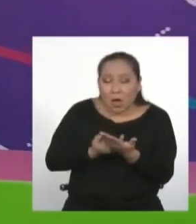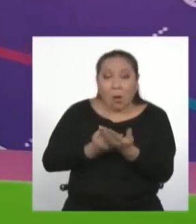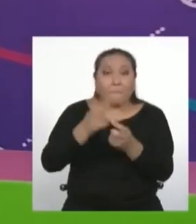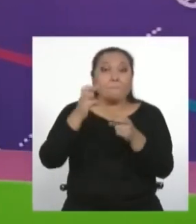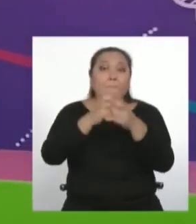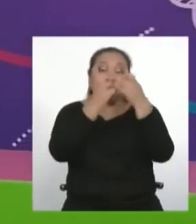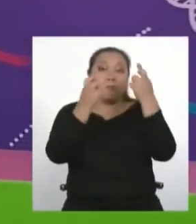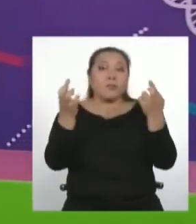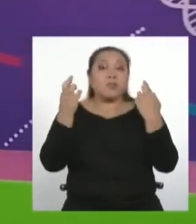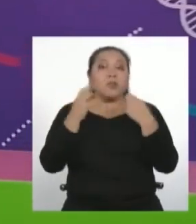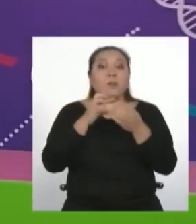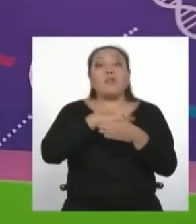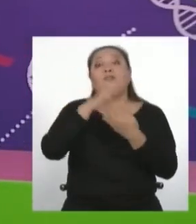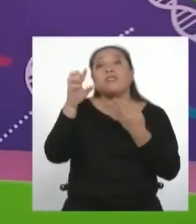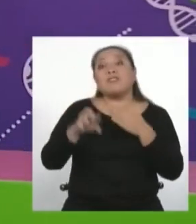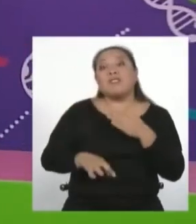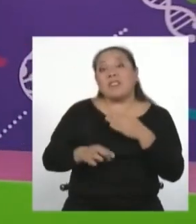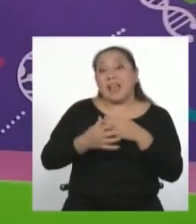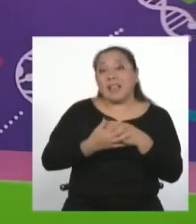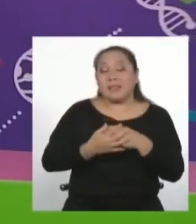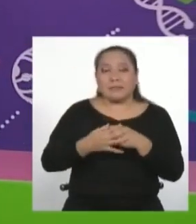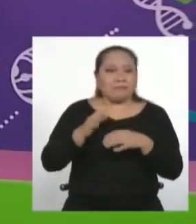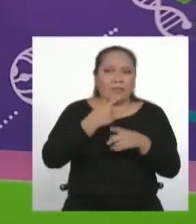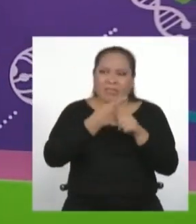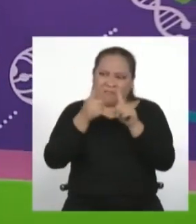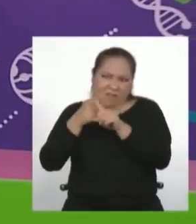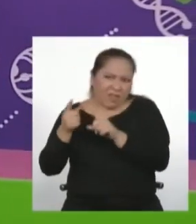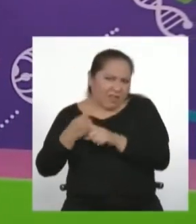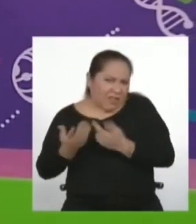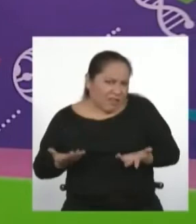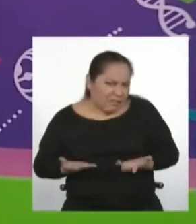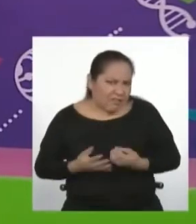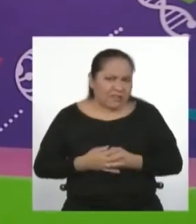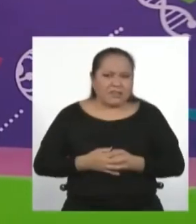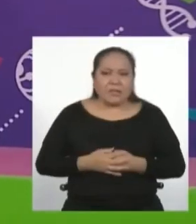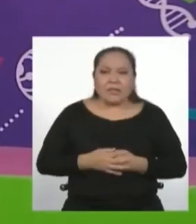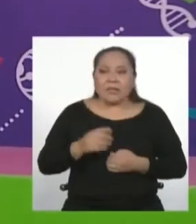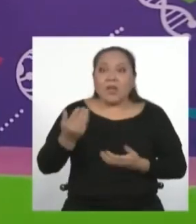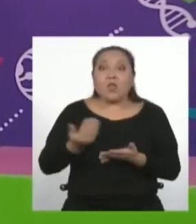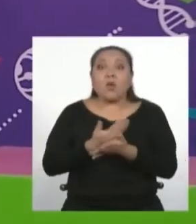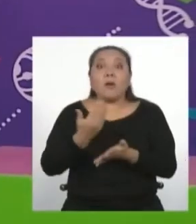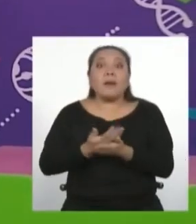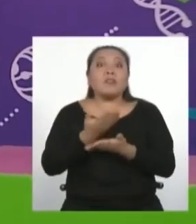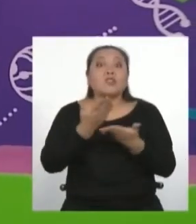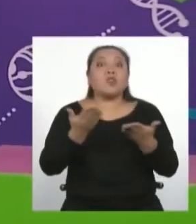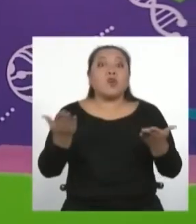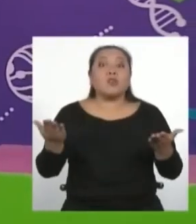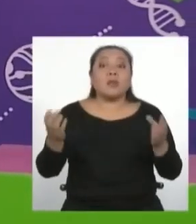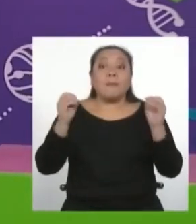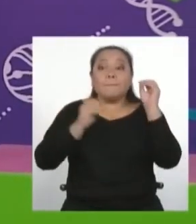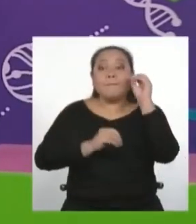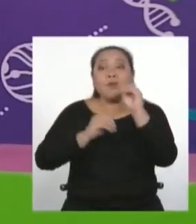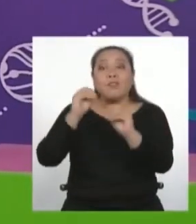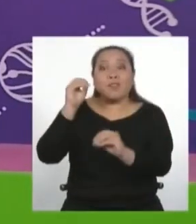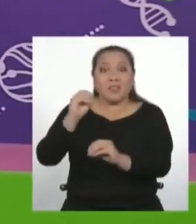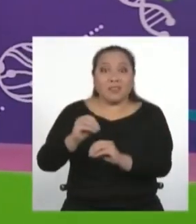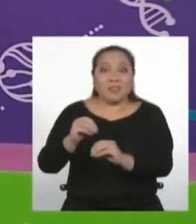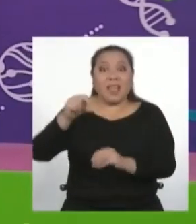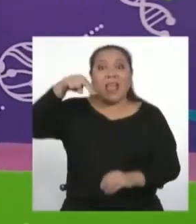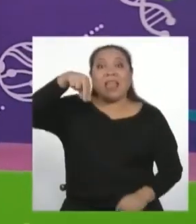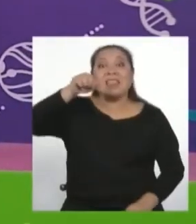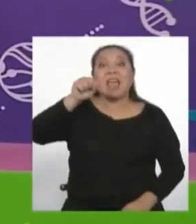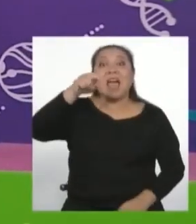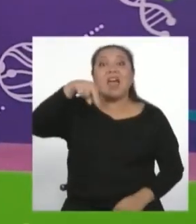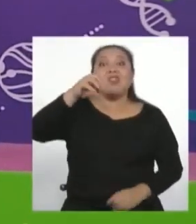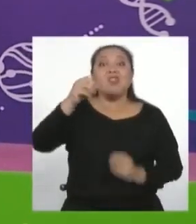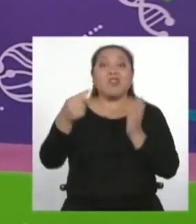las disciplinas se pongan las pilas y empiecen a pensar en qué nuevos espacios podemos aplicar la nanotecnología. Innovaciones